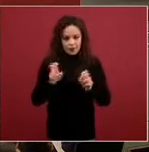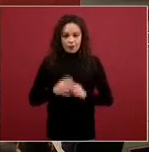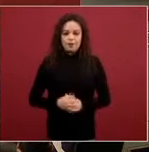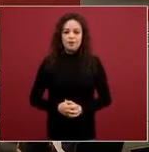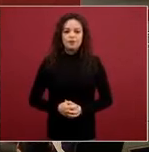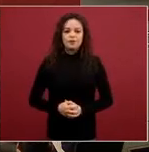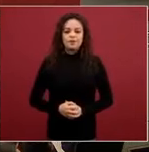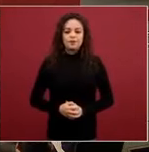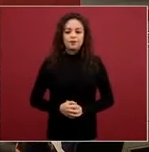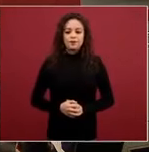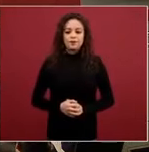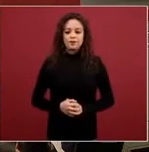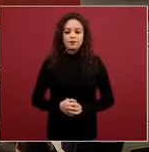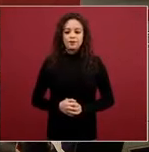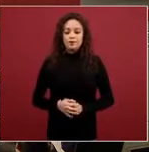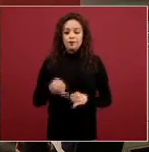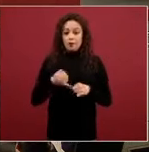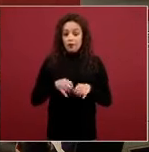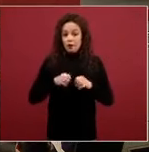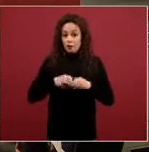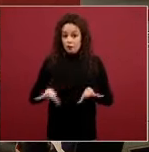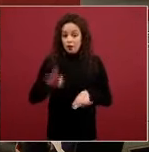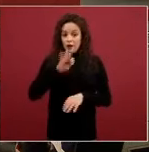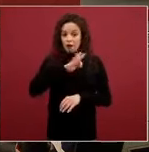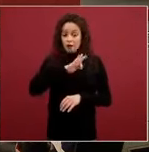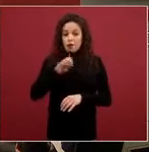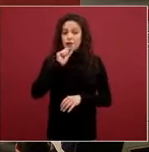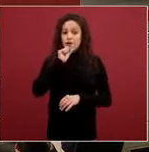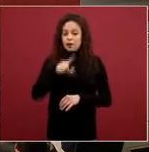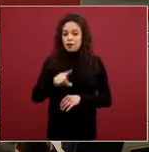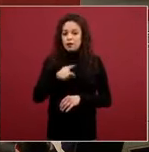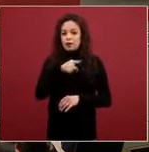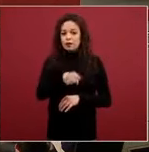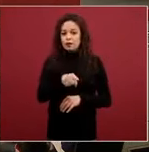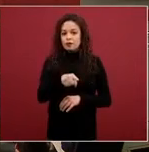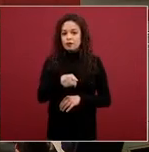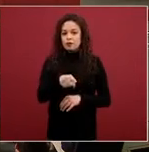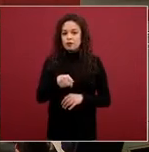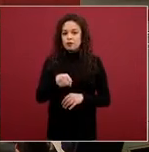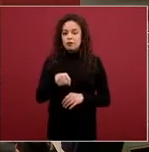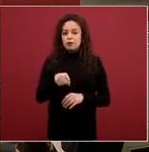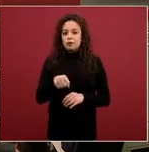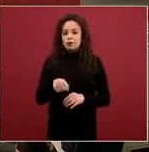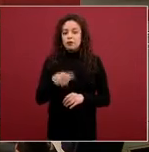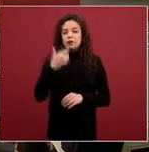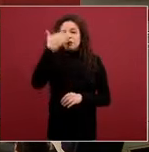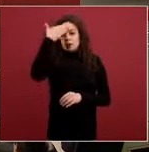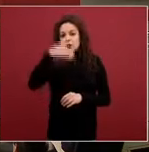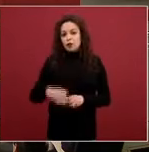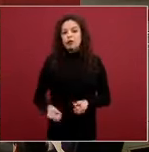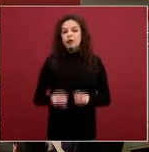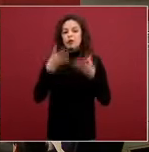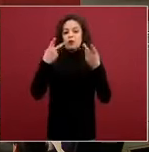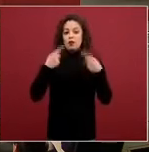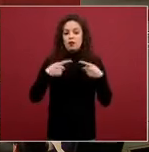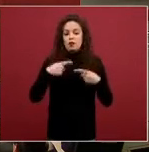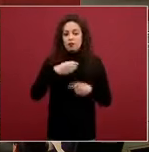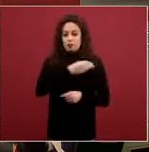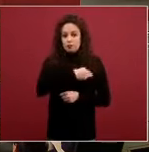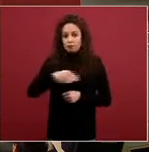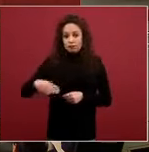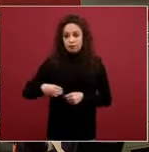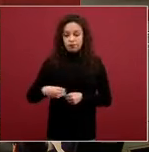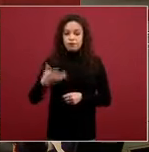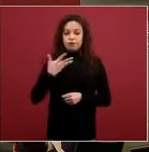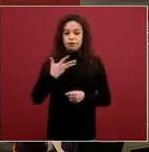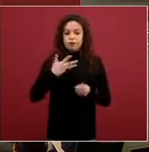Y si también en la información nos incluyen, por favor, la cantidad de municipios donde hay transmisión. En los días que las